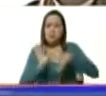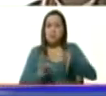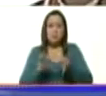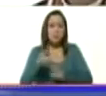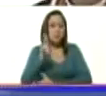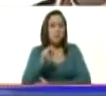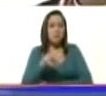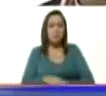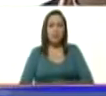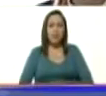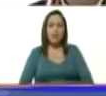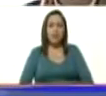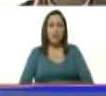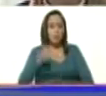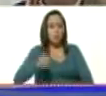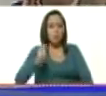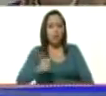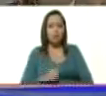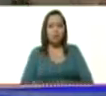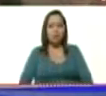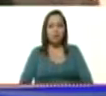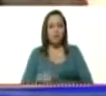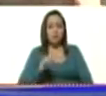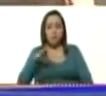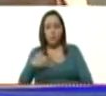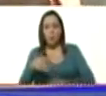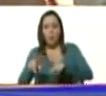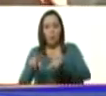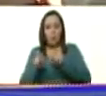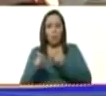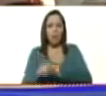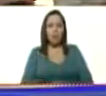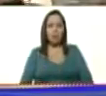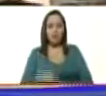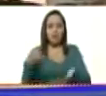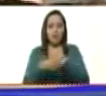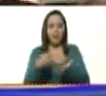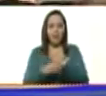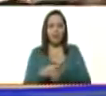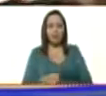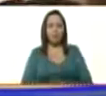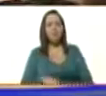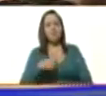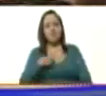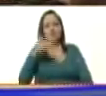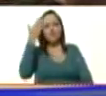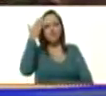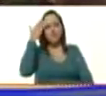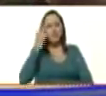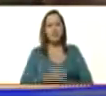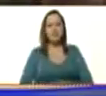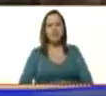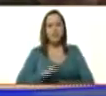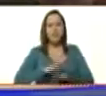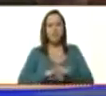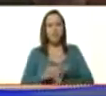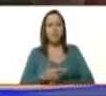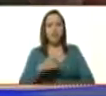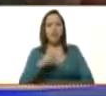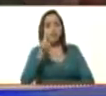sociales, sin poder cobrar su sueldo. Yo lo sé porque es una familia